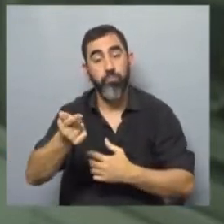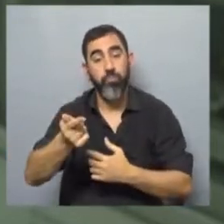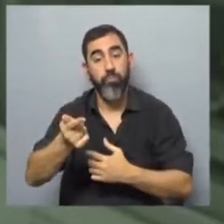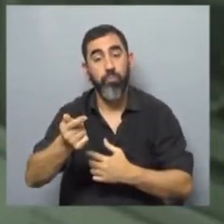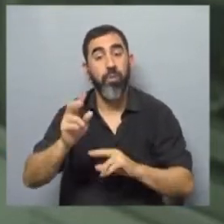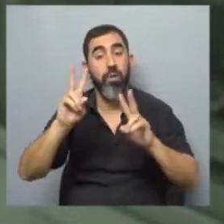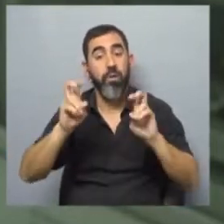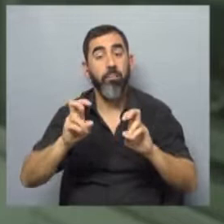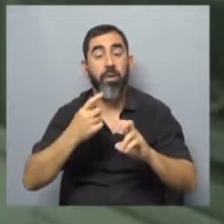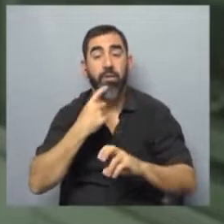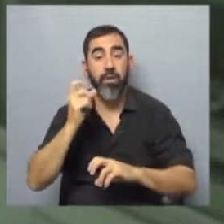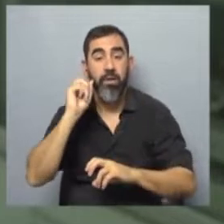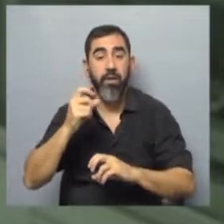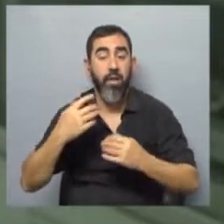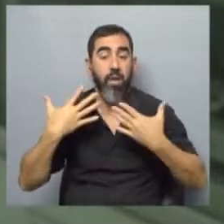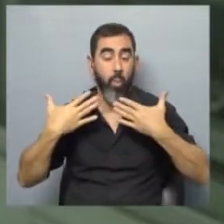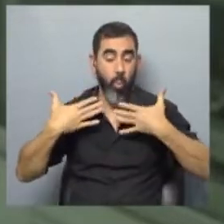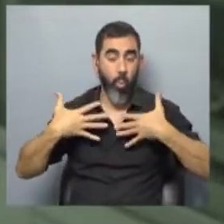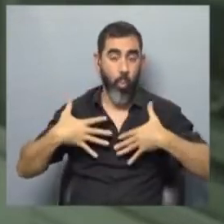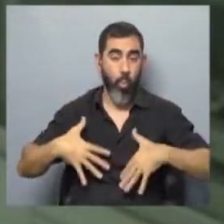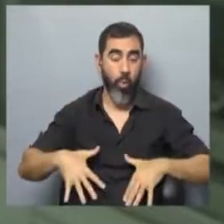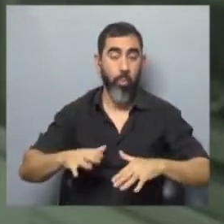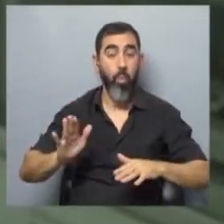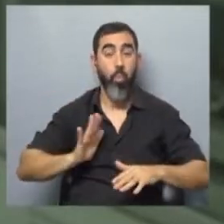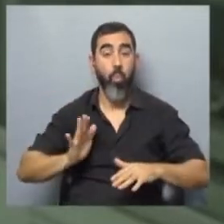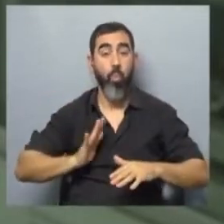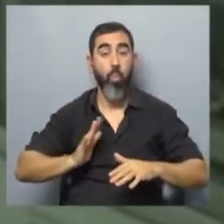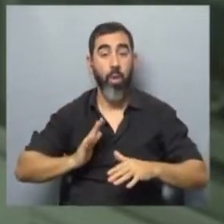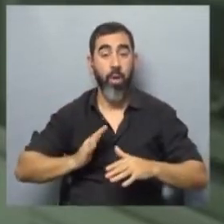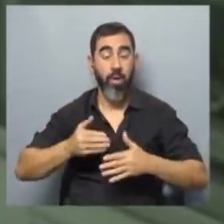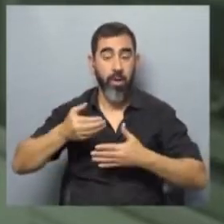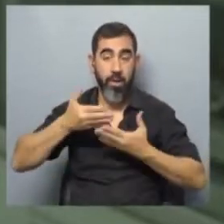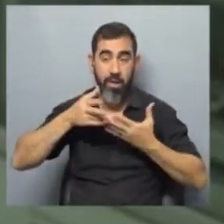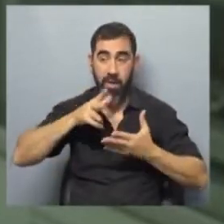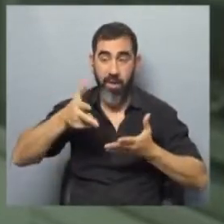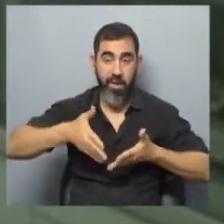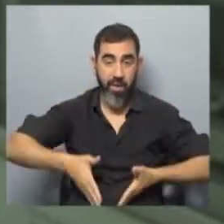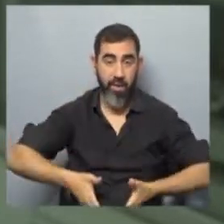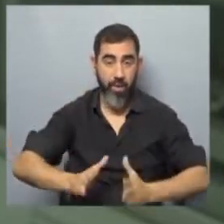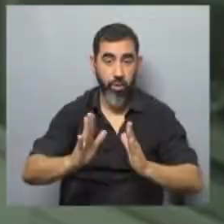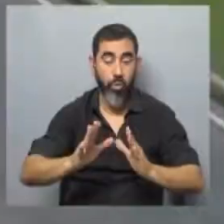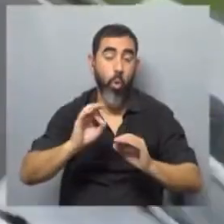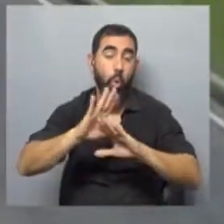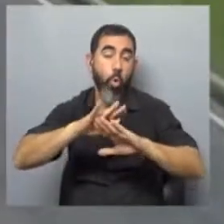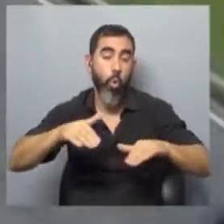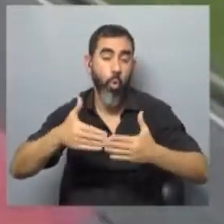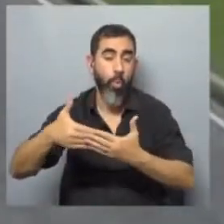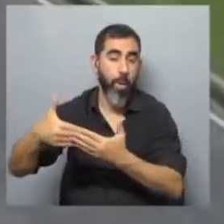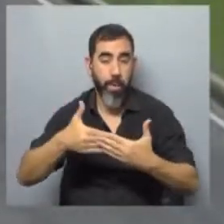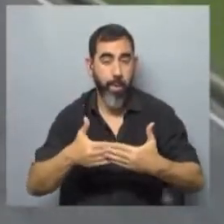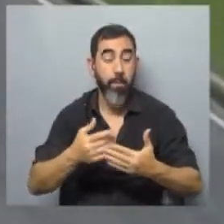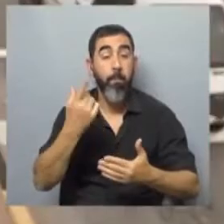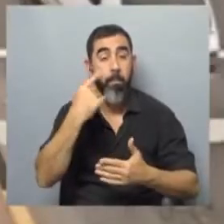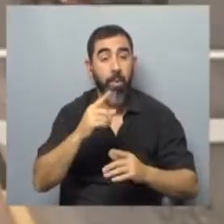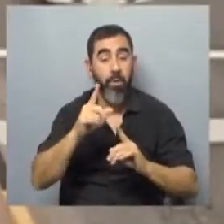lo que es el sangrado puerperal, a las mujeres en el puerperio y a los pacientes pediátricos. Pero uno